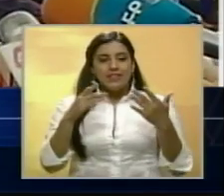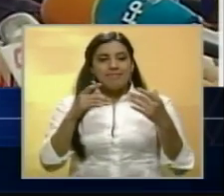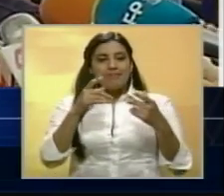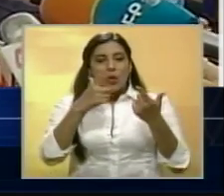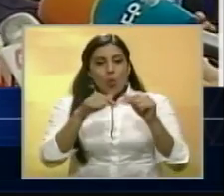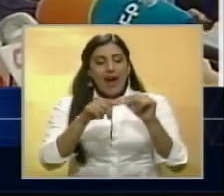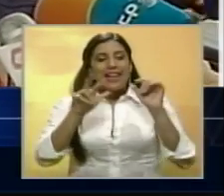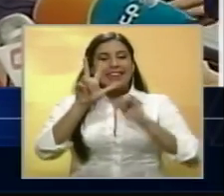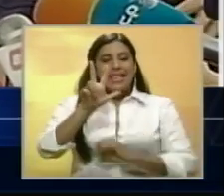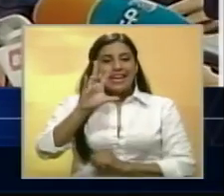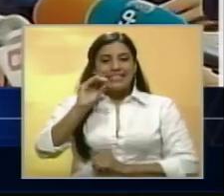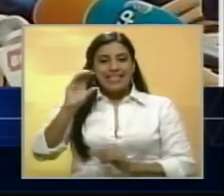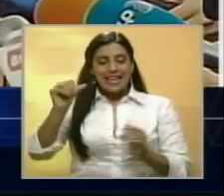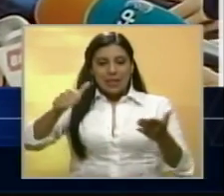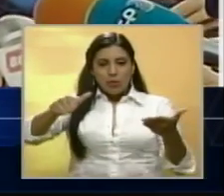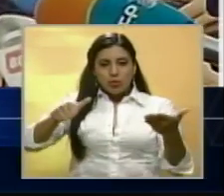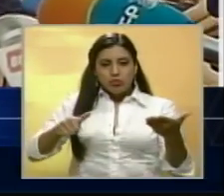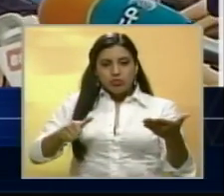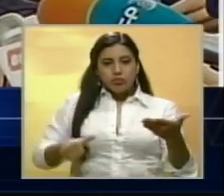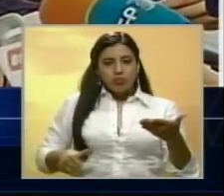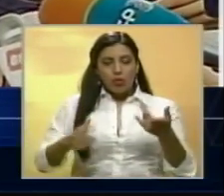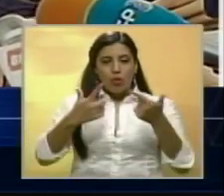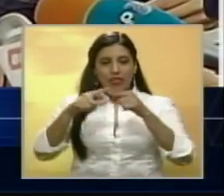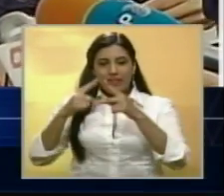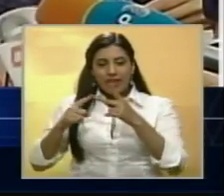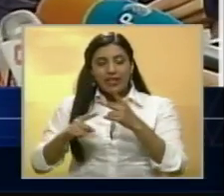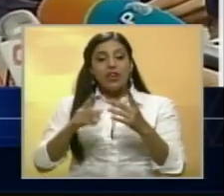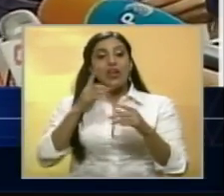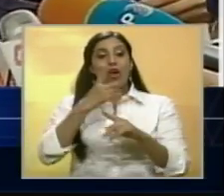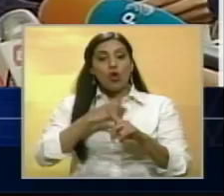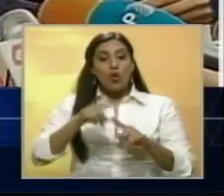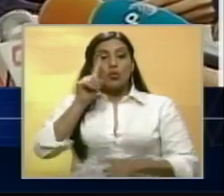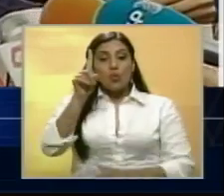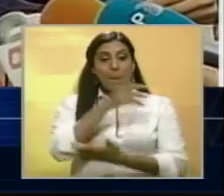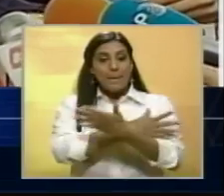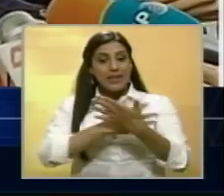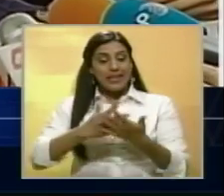de 300 máquinas y